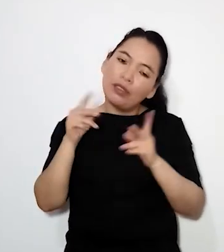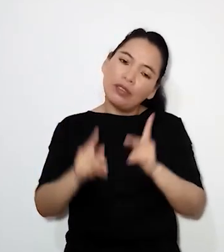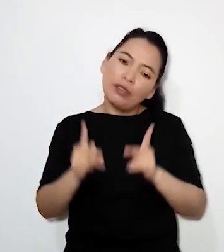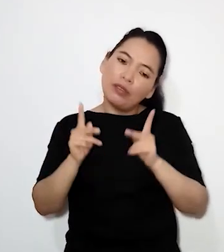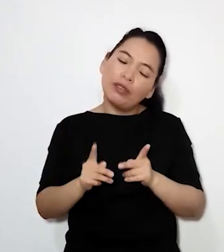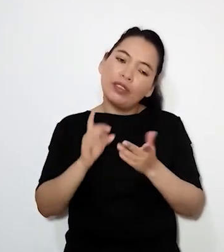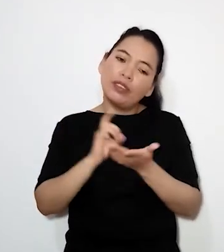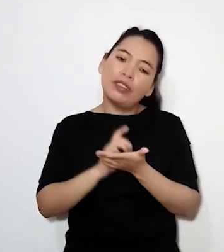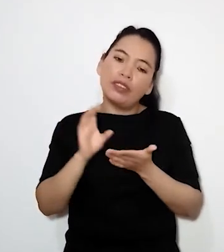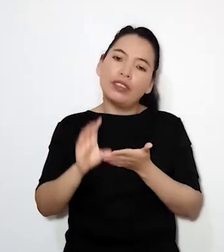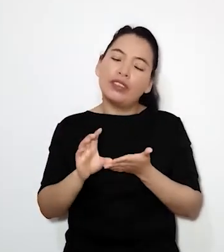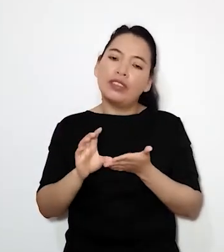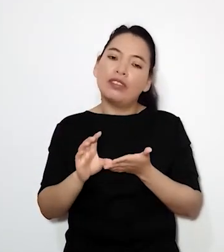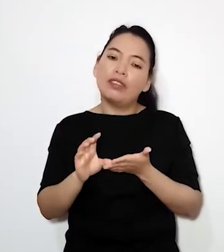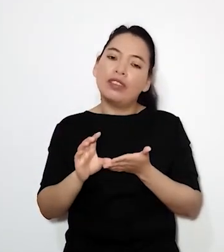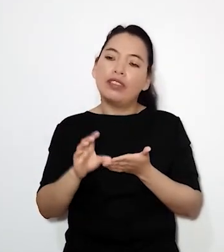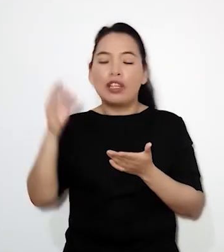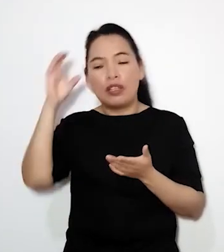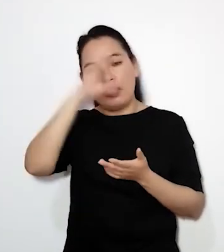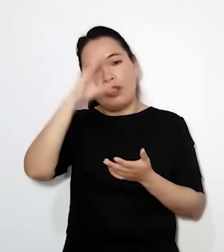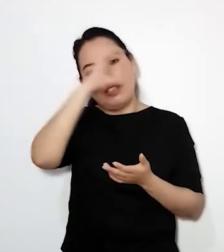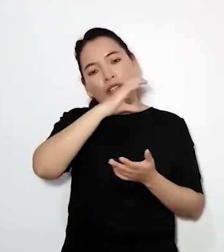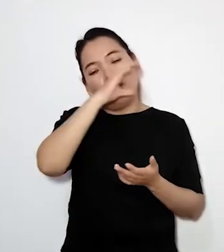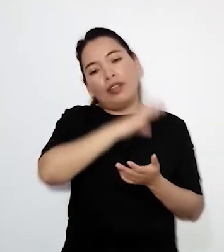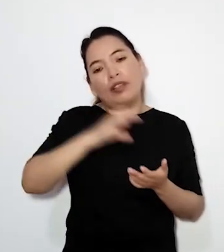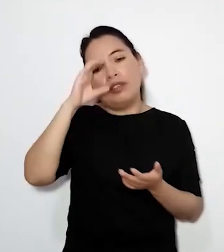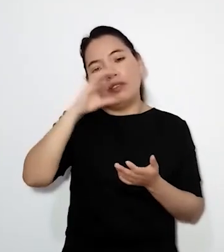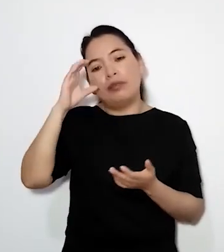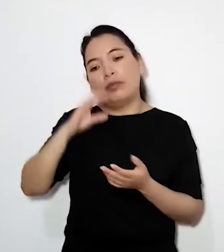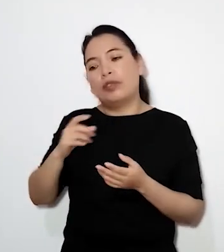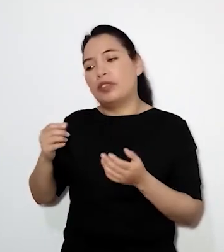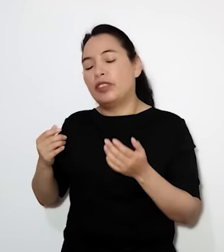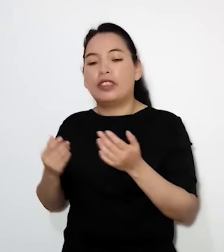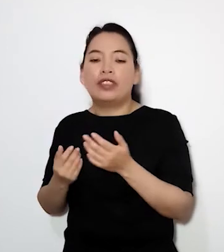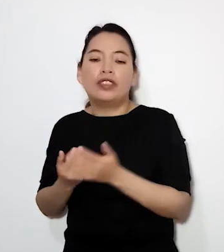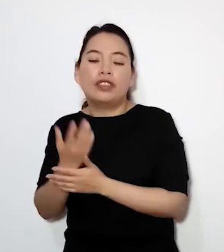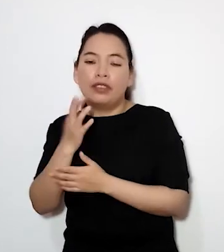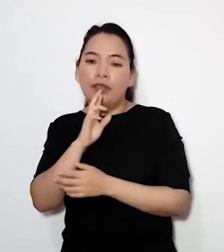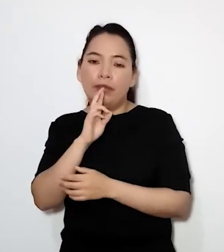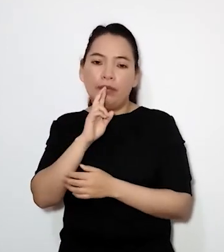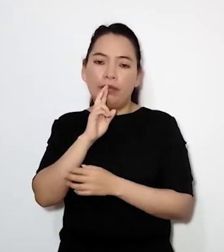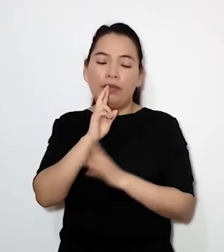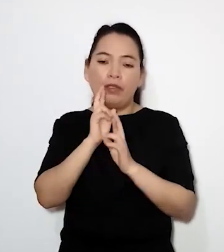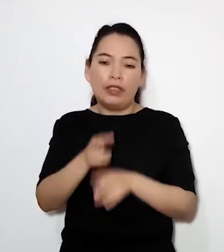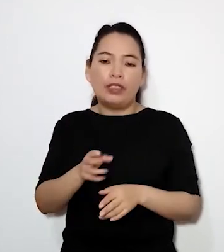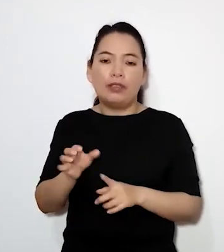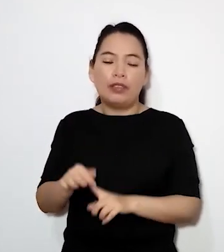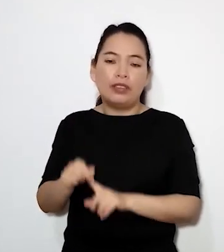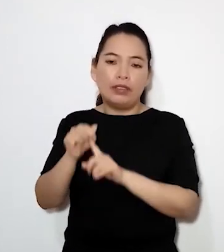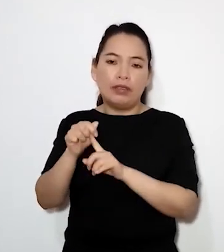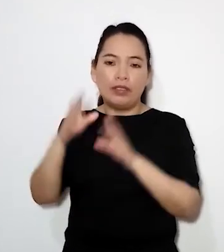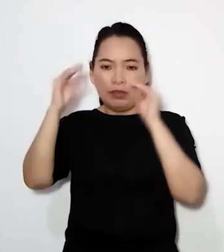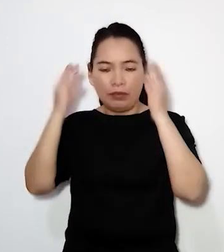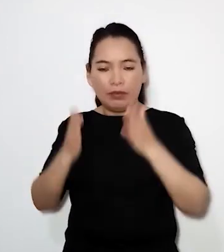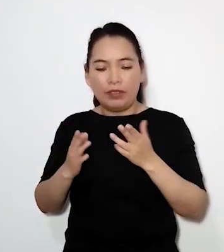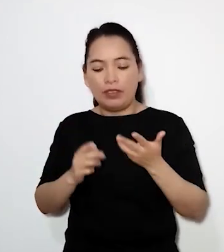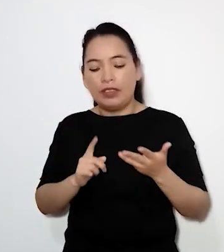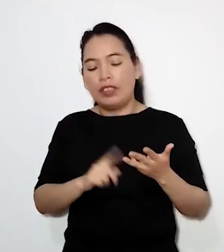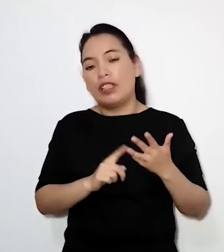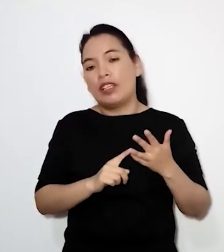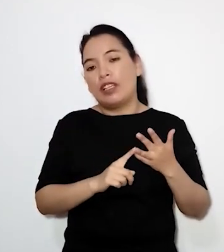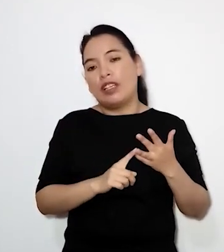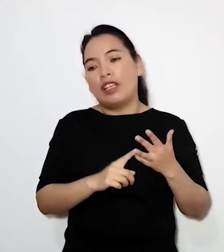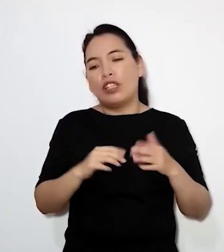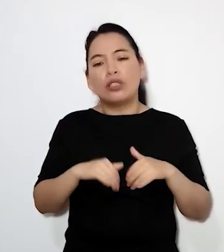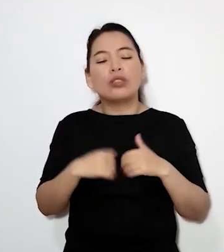búsqueda de soluciones específicas en materia de docencia. Y finalmente, ¿cómo podemos habilitar instancias de